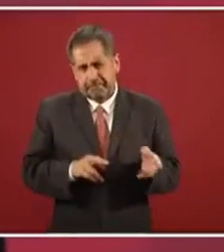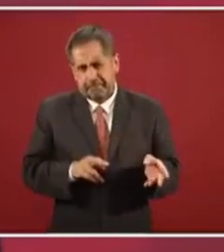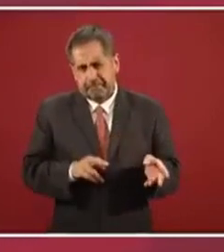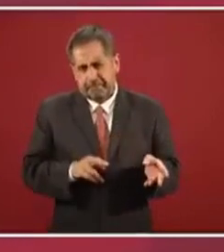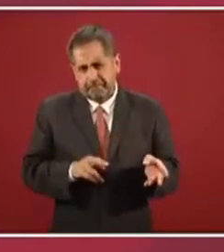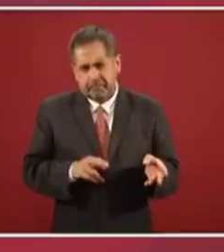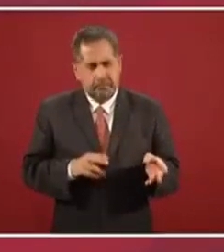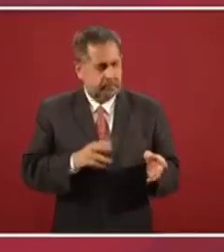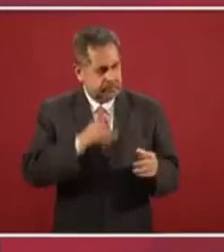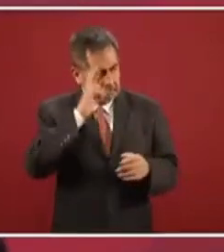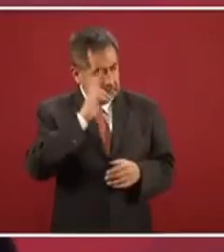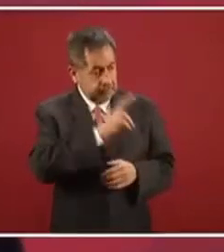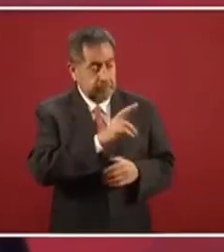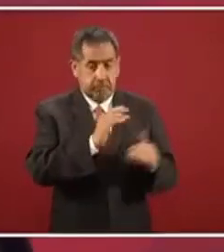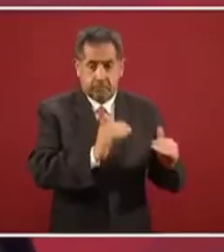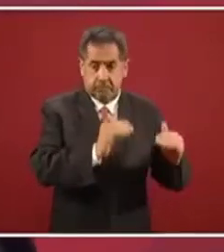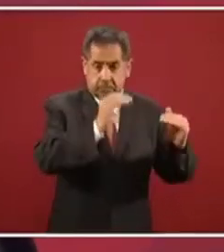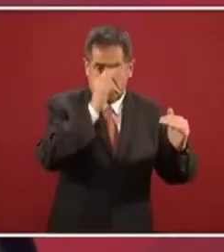nuestra soberanía